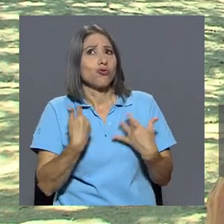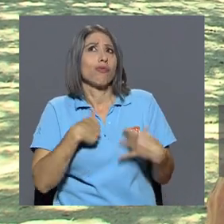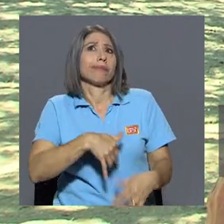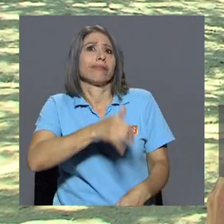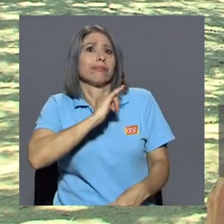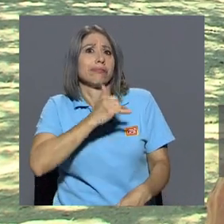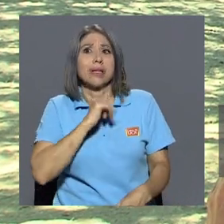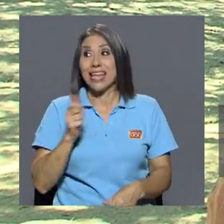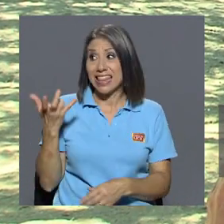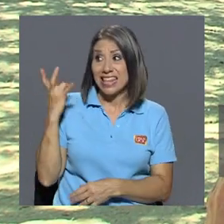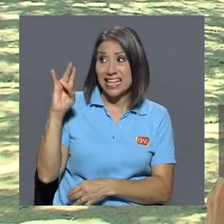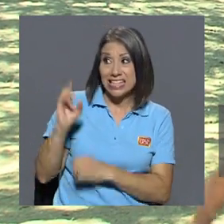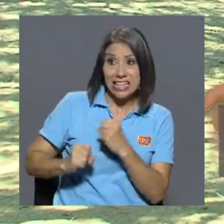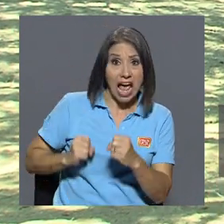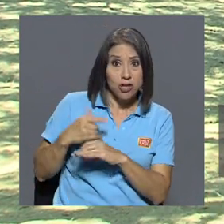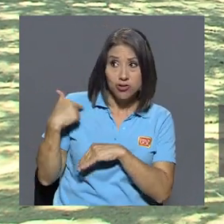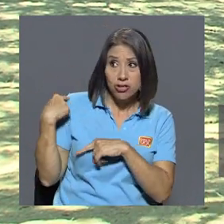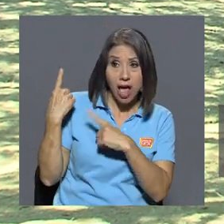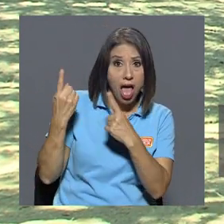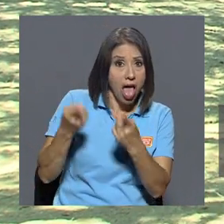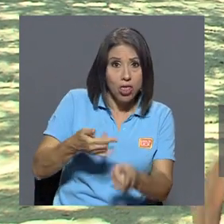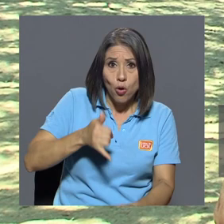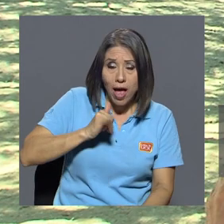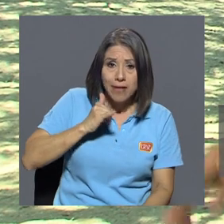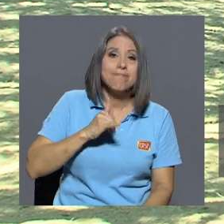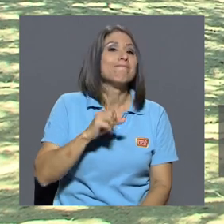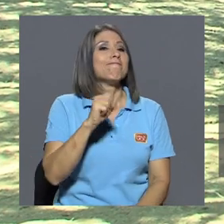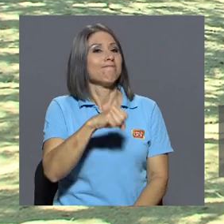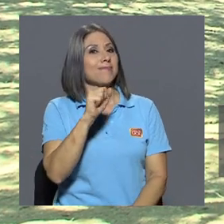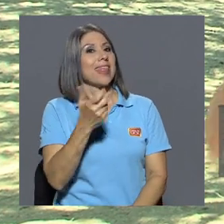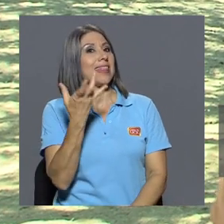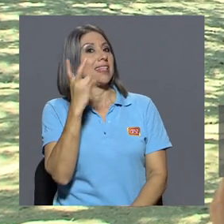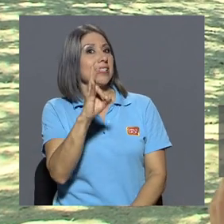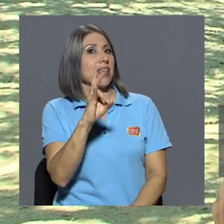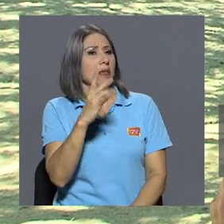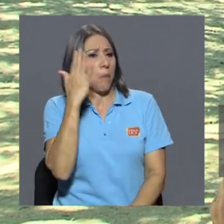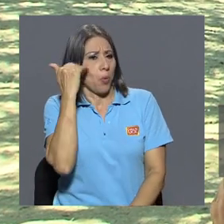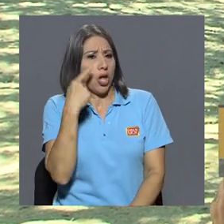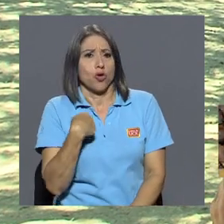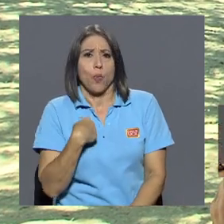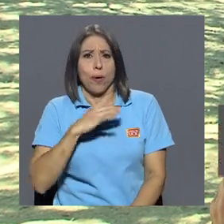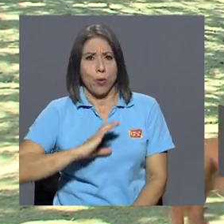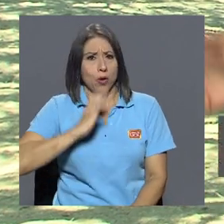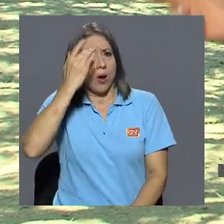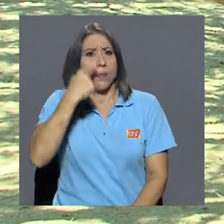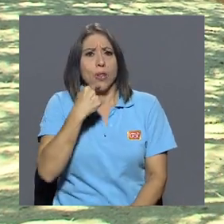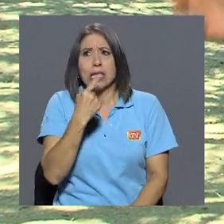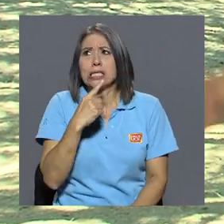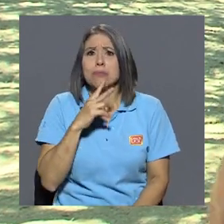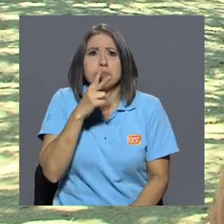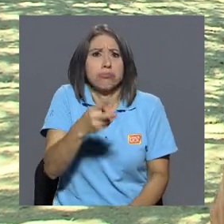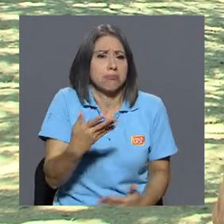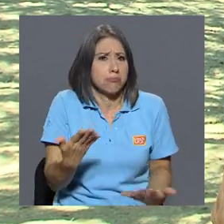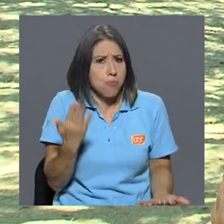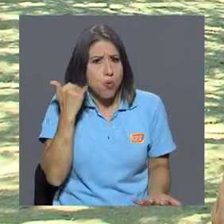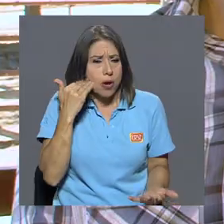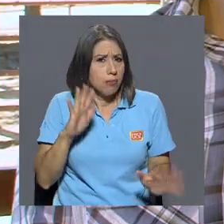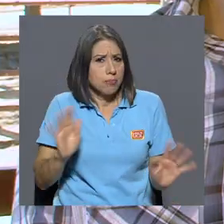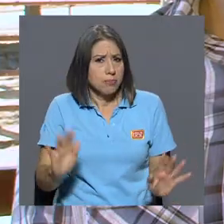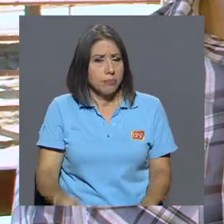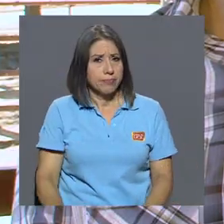17 de no hacerlo. Y 17, y 17 de no tomar, porque me voy a enojar. No tengo por qué enojar. Don